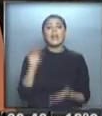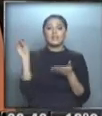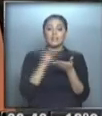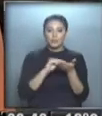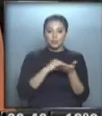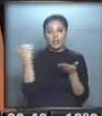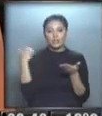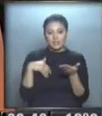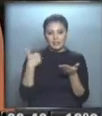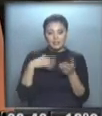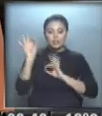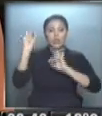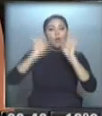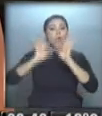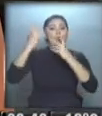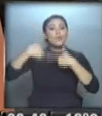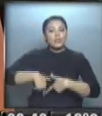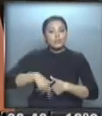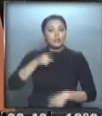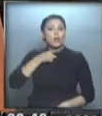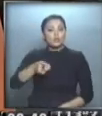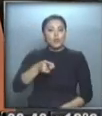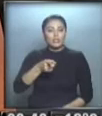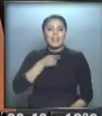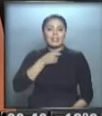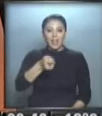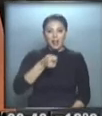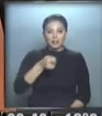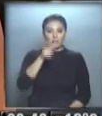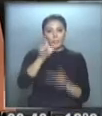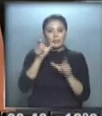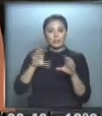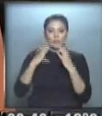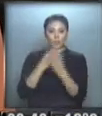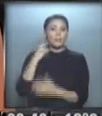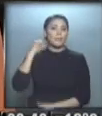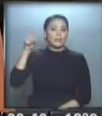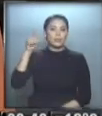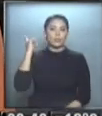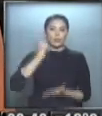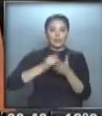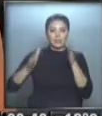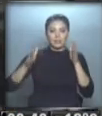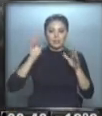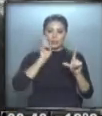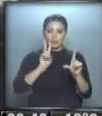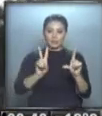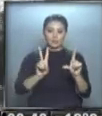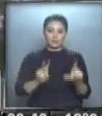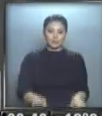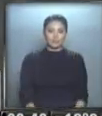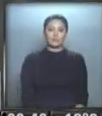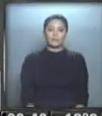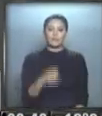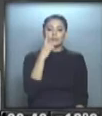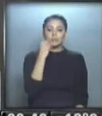Diputados argentinos y un proyecto de repudio a los crímenes de lesa humanidad cometidos en España durante el franquismo. El